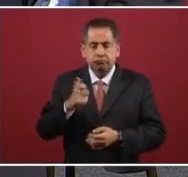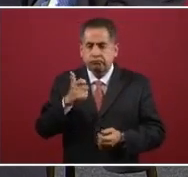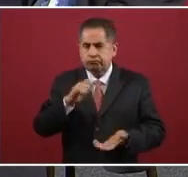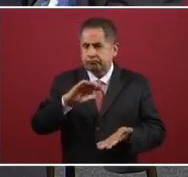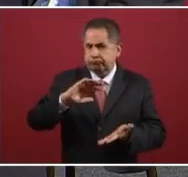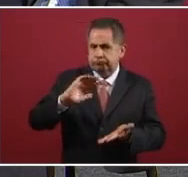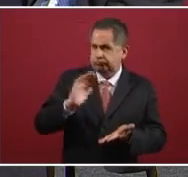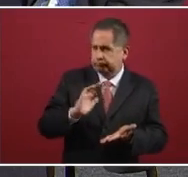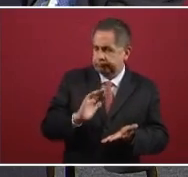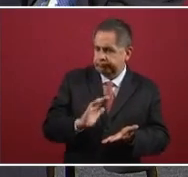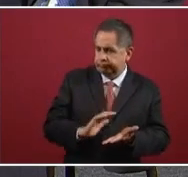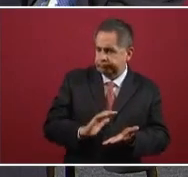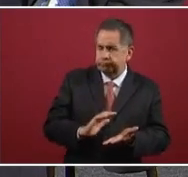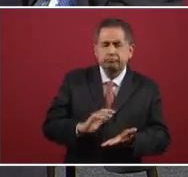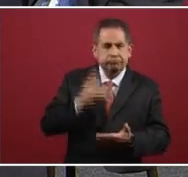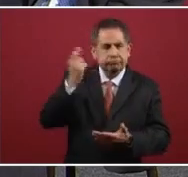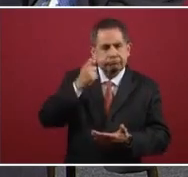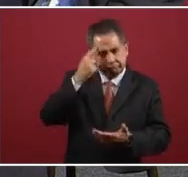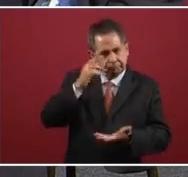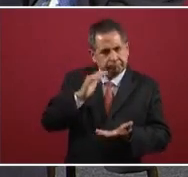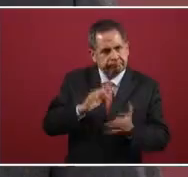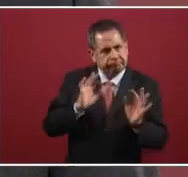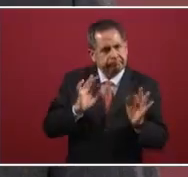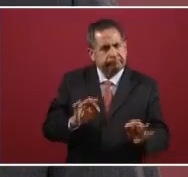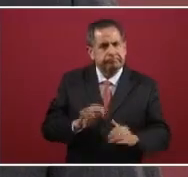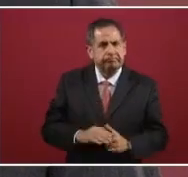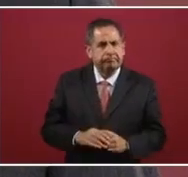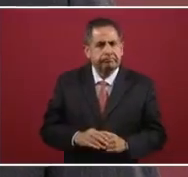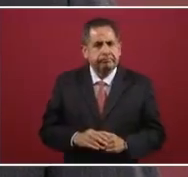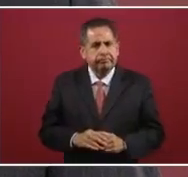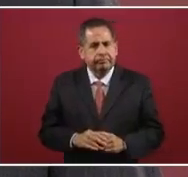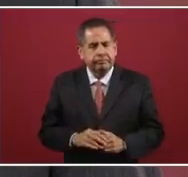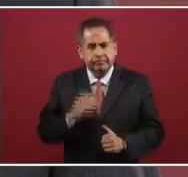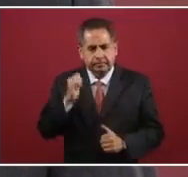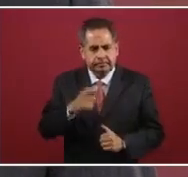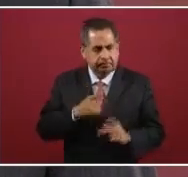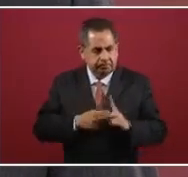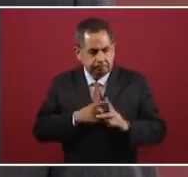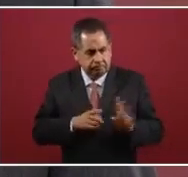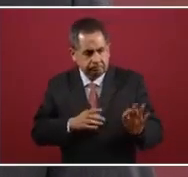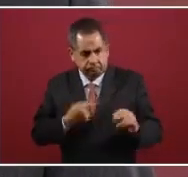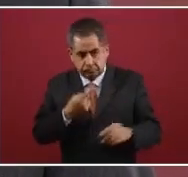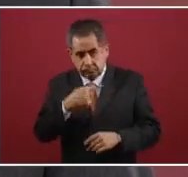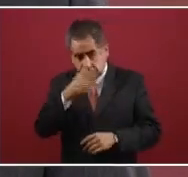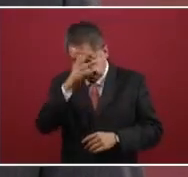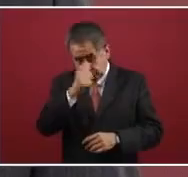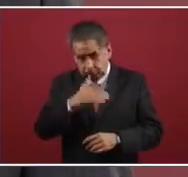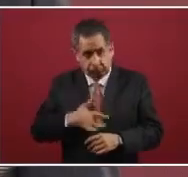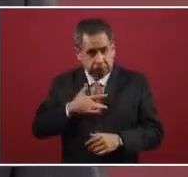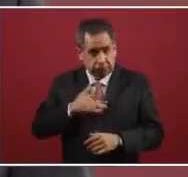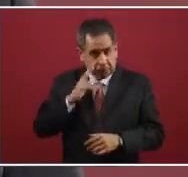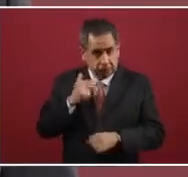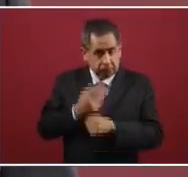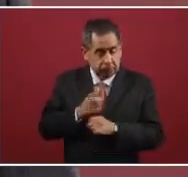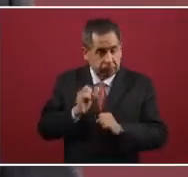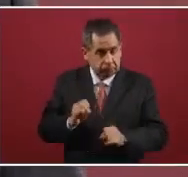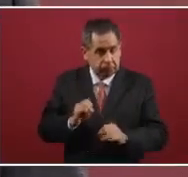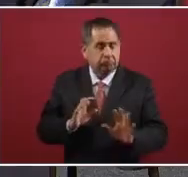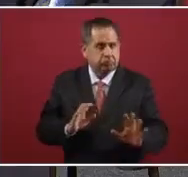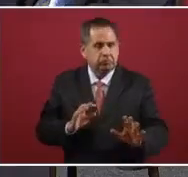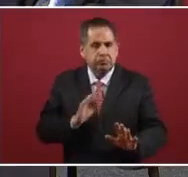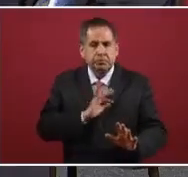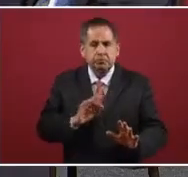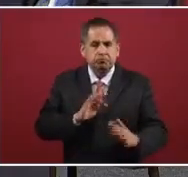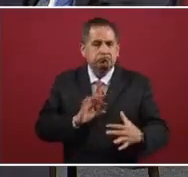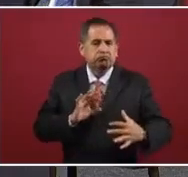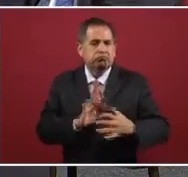administración de las pensiones. Es una cuestión de acuerdo voluntaria que han logrado